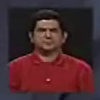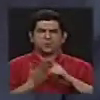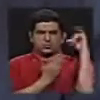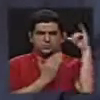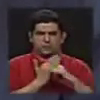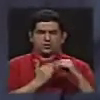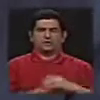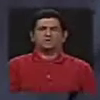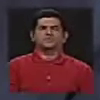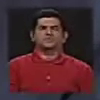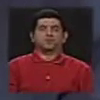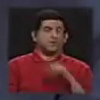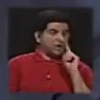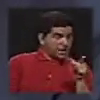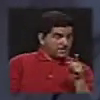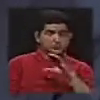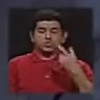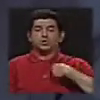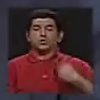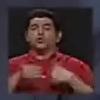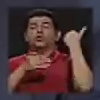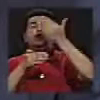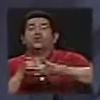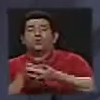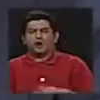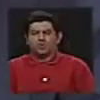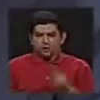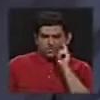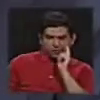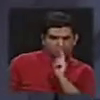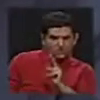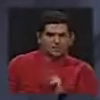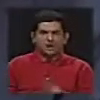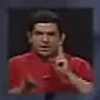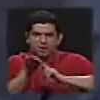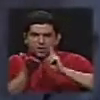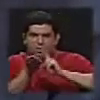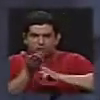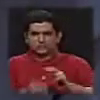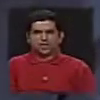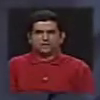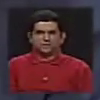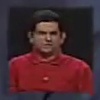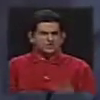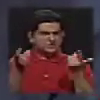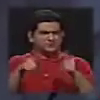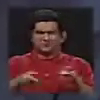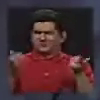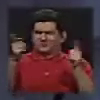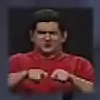proyecto, entre eso y lo que uno después puede ir viendo en el contrato, ocurren o hay